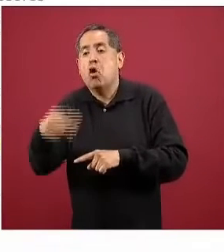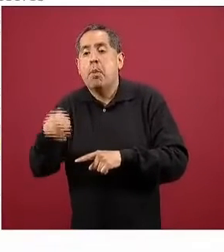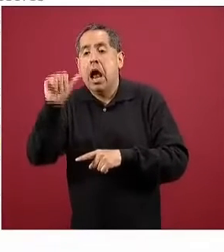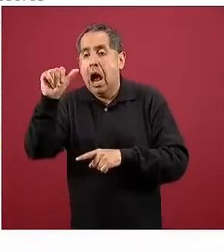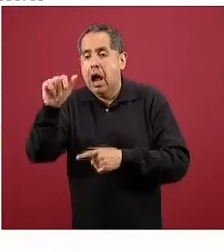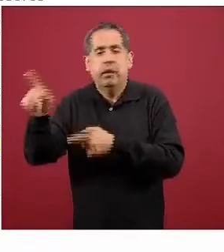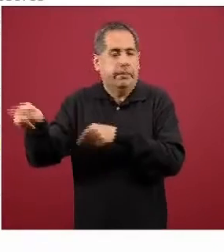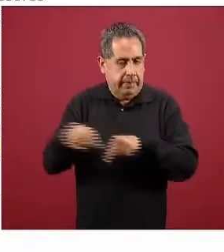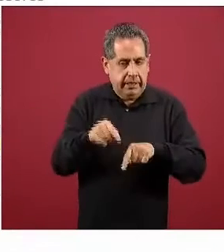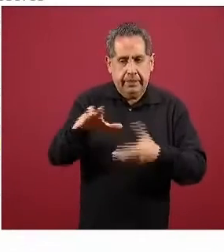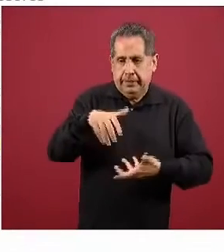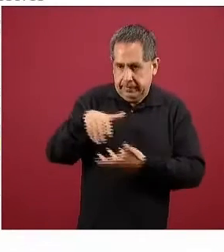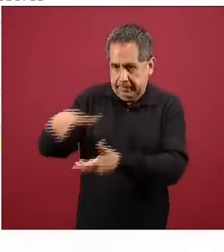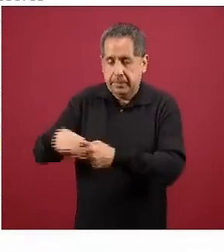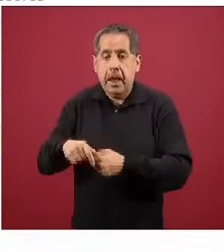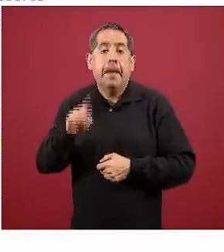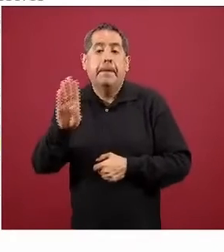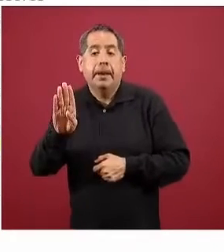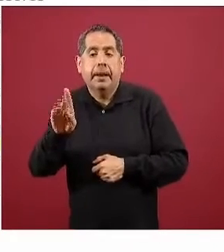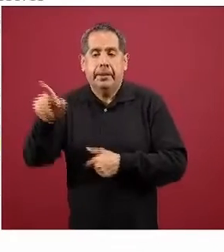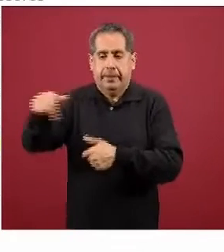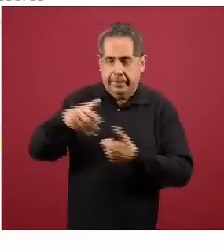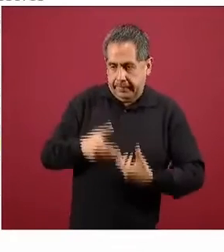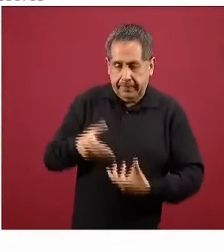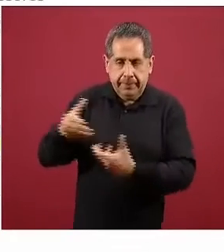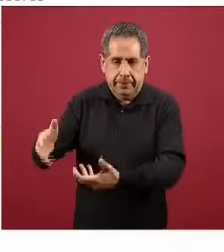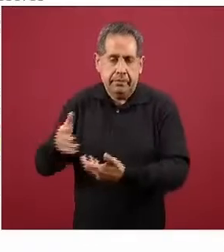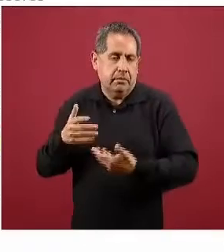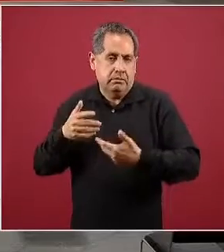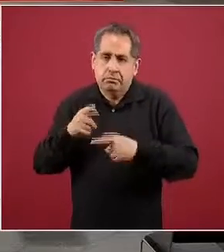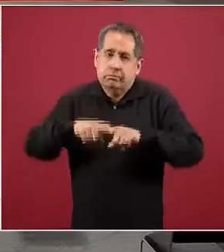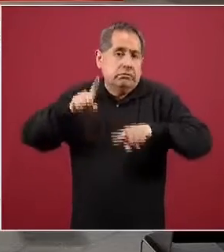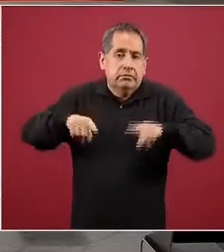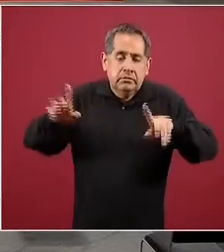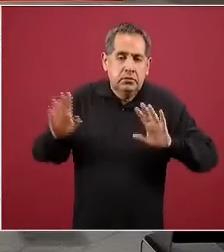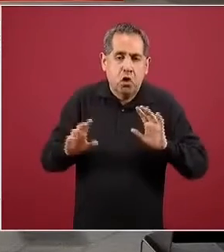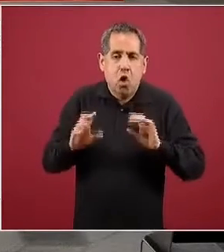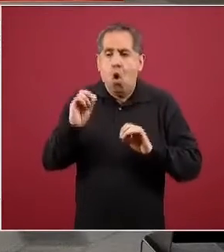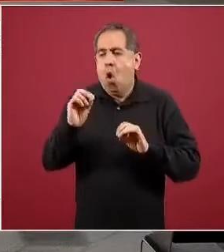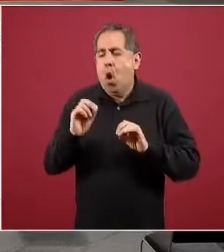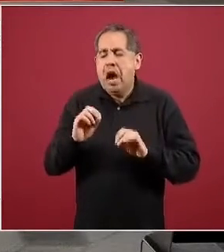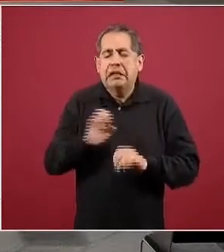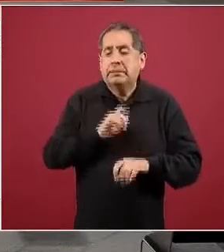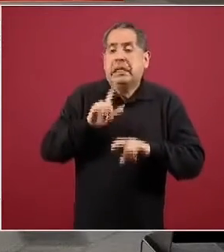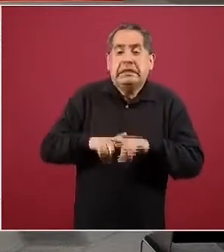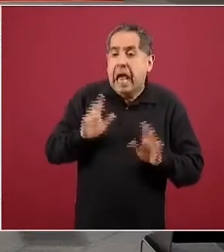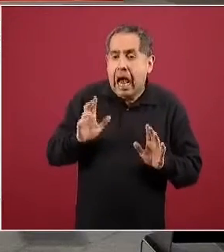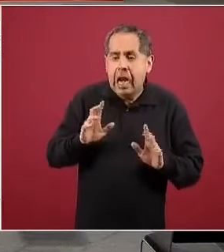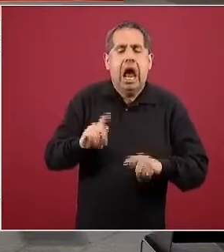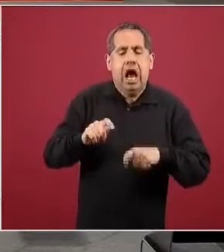vamos a suponer que fuera un caso excepcional, pues se le entregan en su casa,